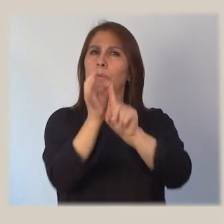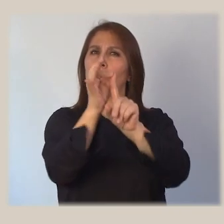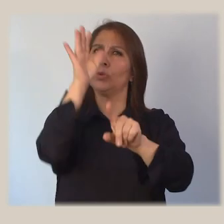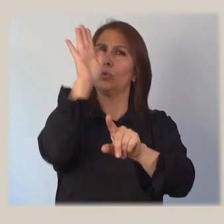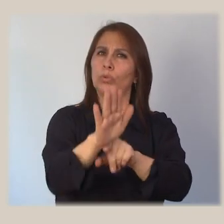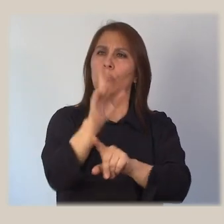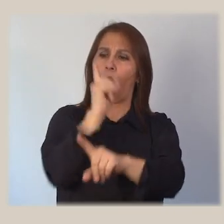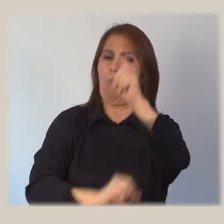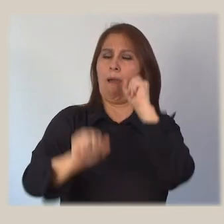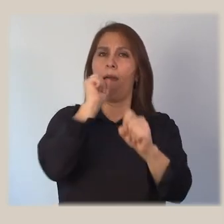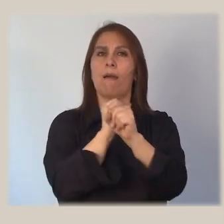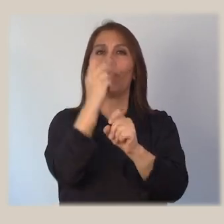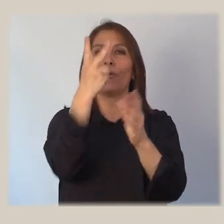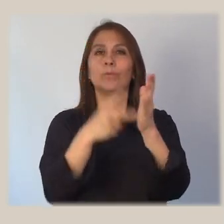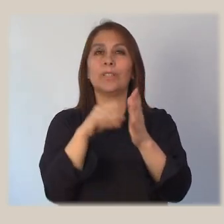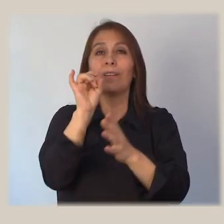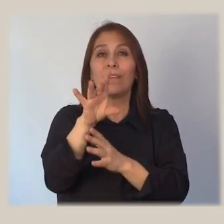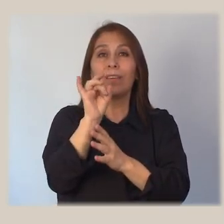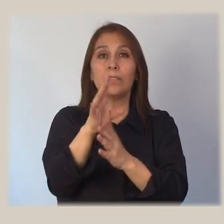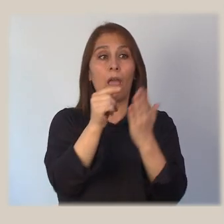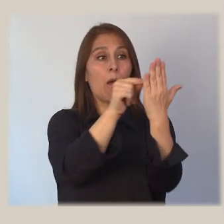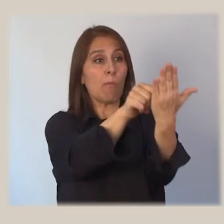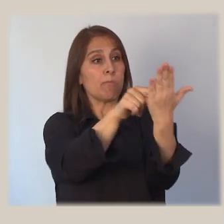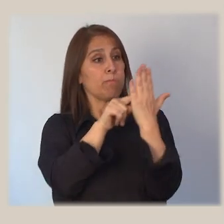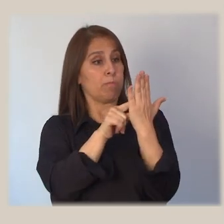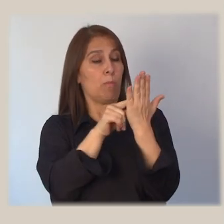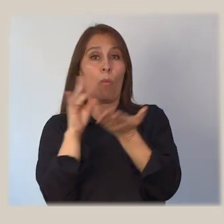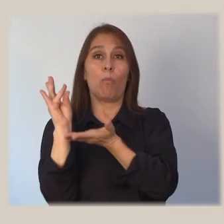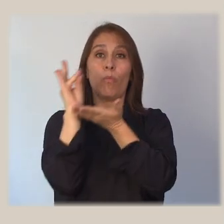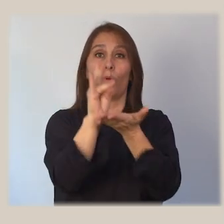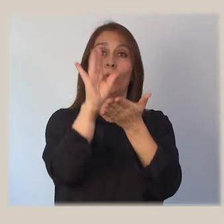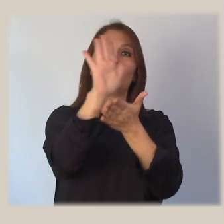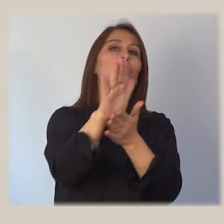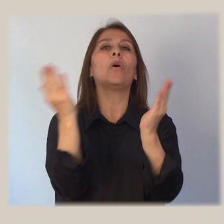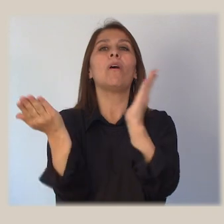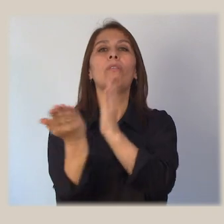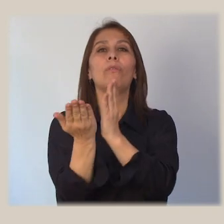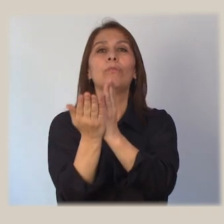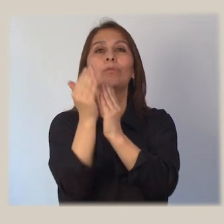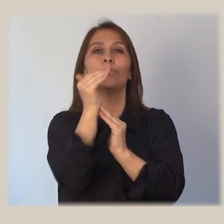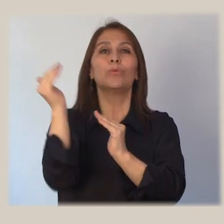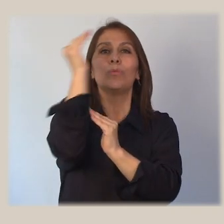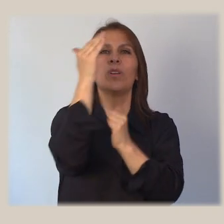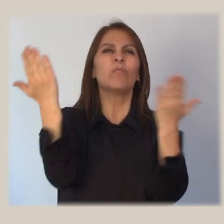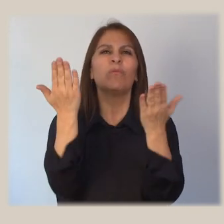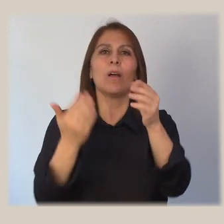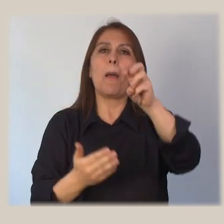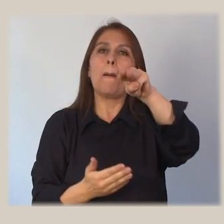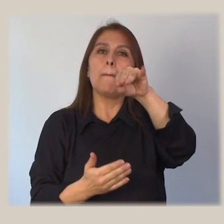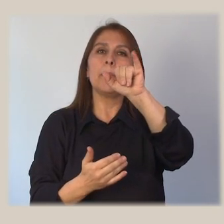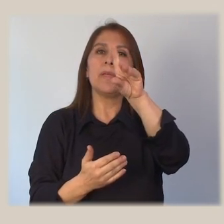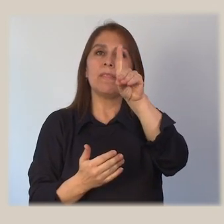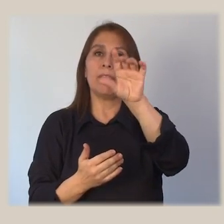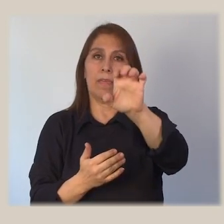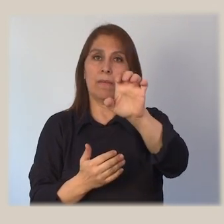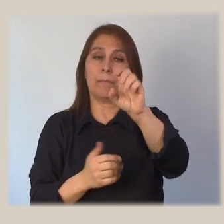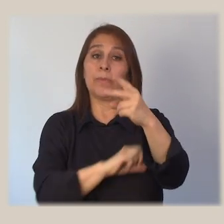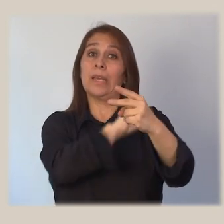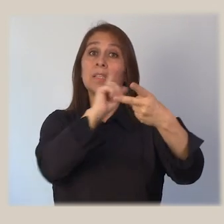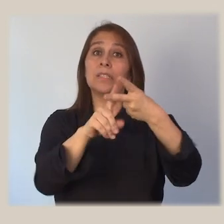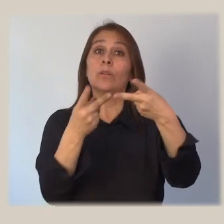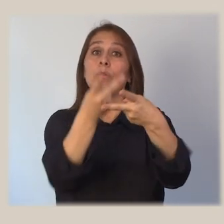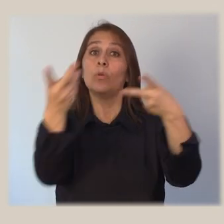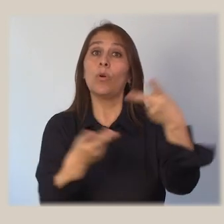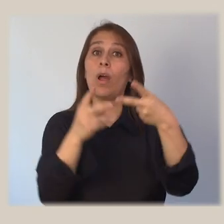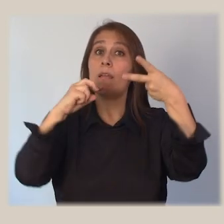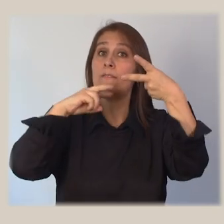instituciones especializadas en el año 2015 en el modelo de indicadores de desempeño de la educación superior MIDE, y obtuvo el segundo